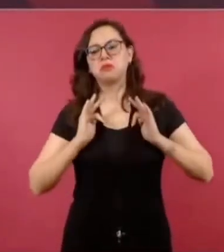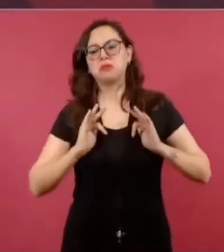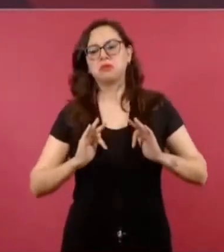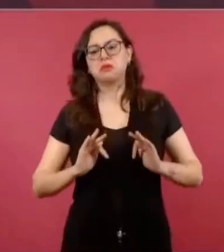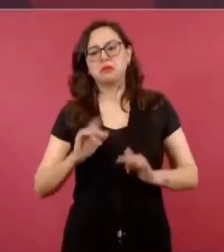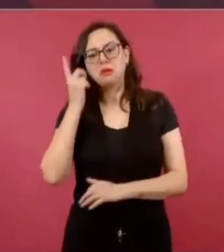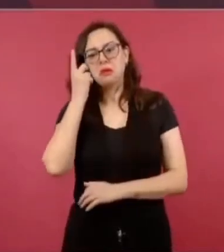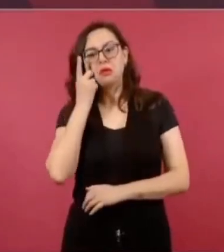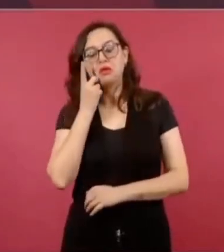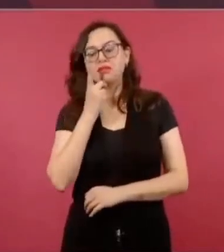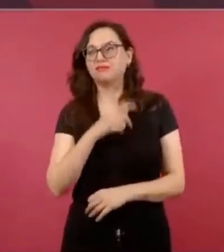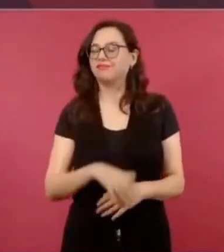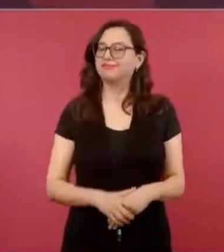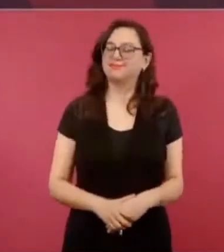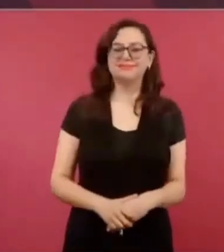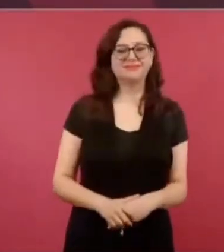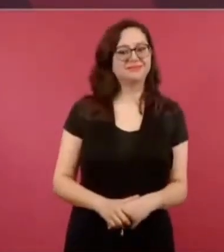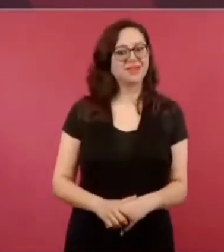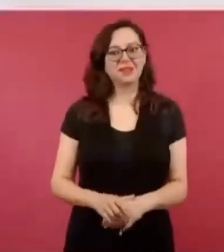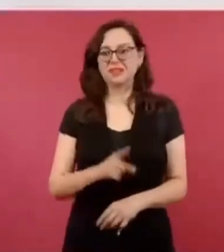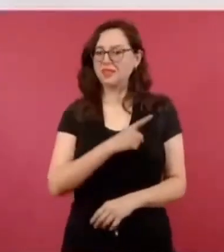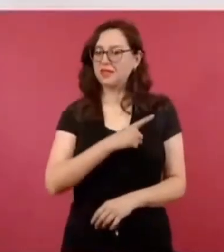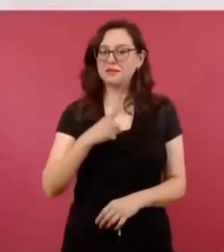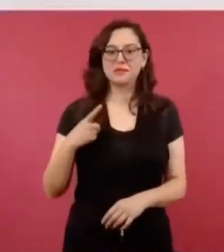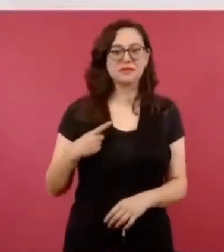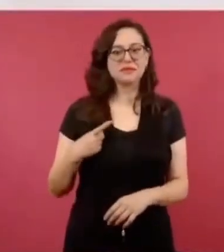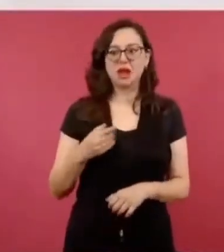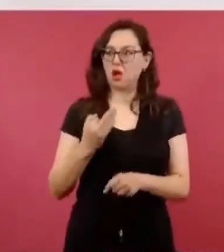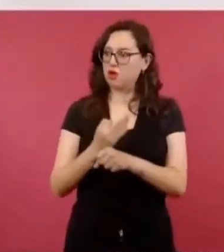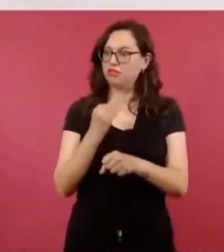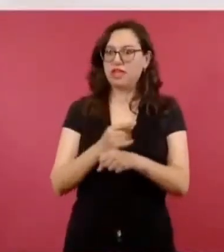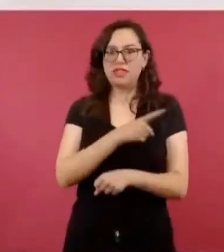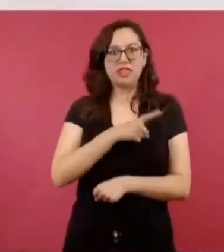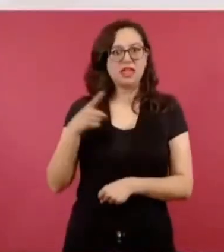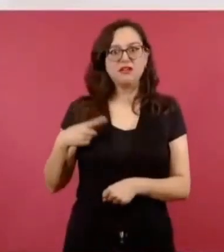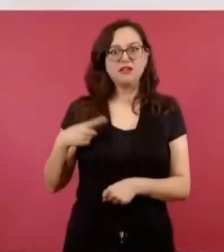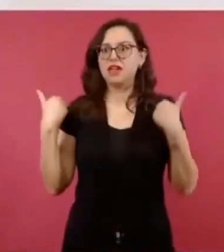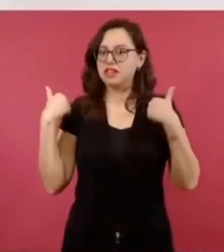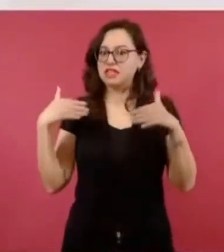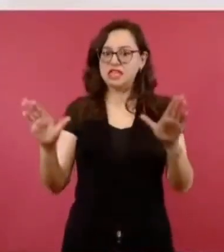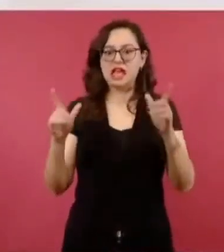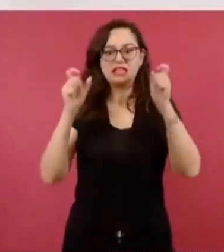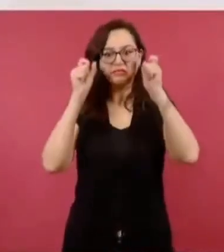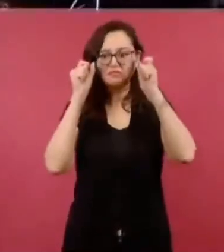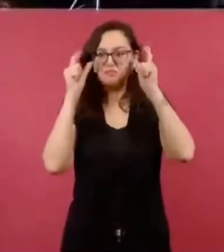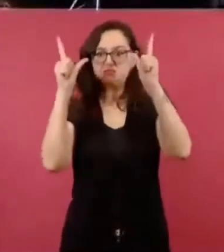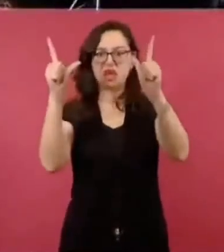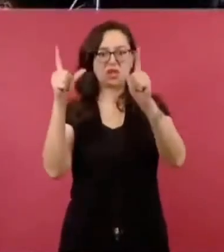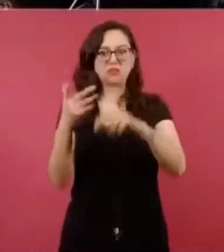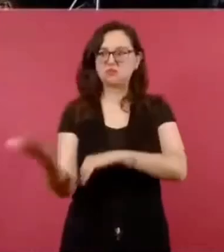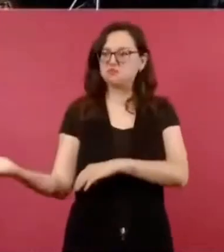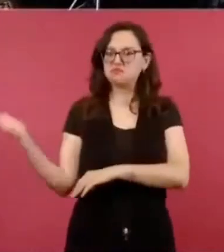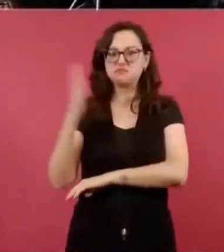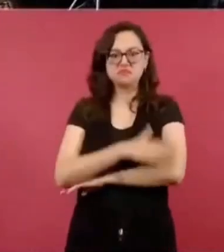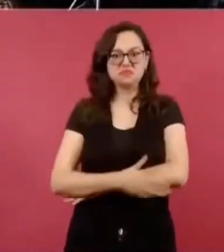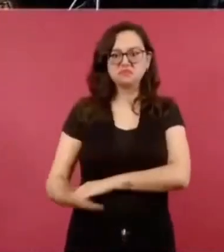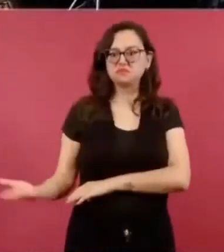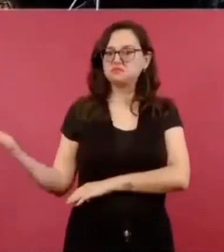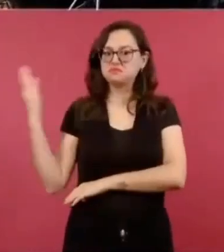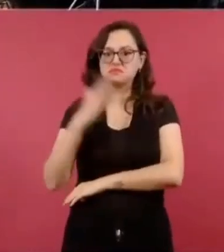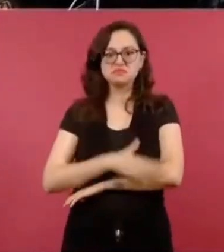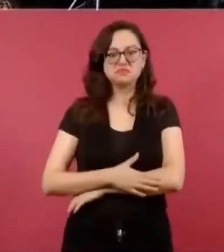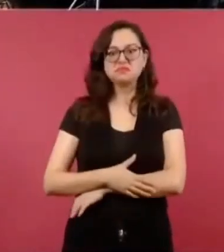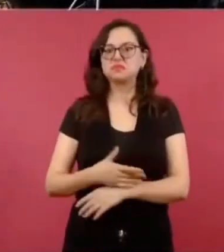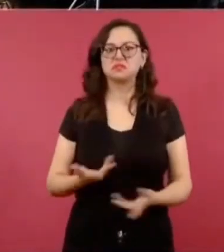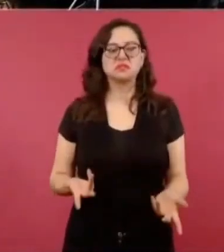los diplomáticos de la ONU en estos días. Como que deberían de salir de